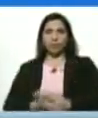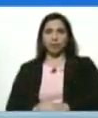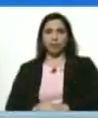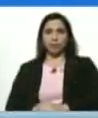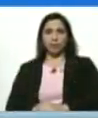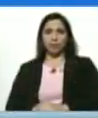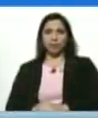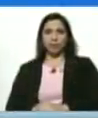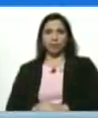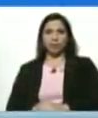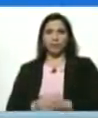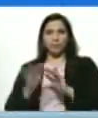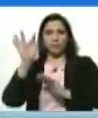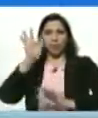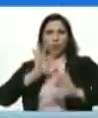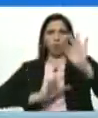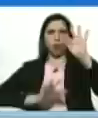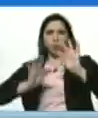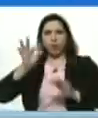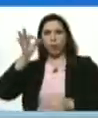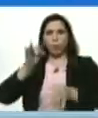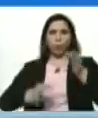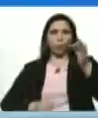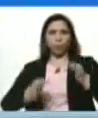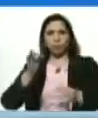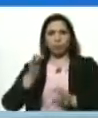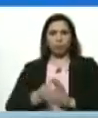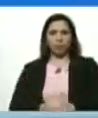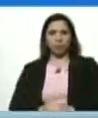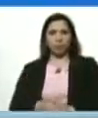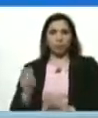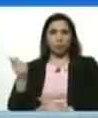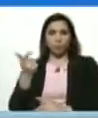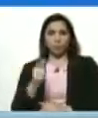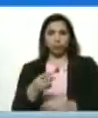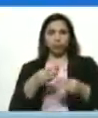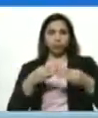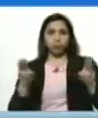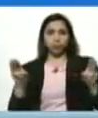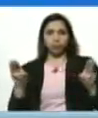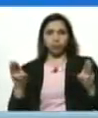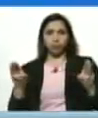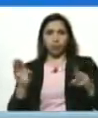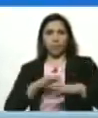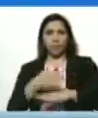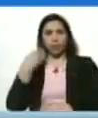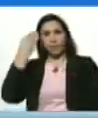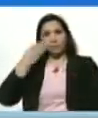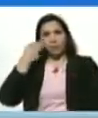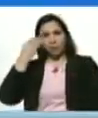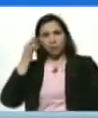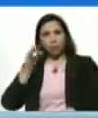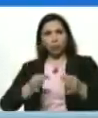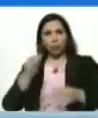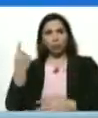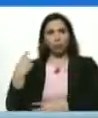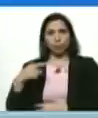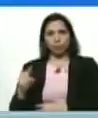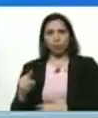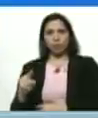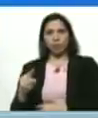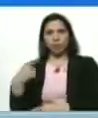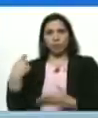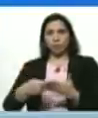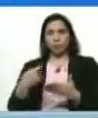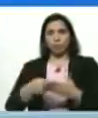formato una fórmula justa en el transporte público porque creo que los gustos sería el subsidio